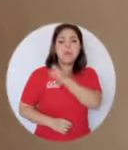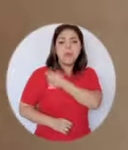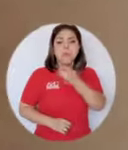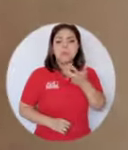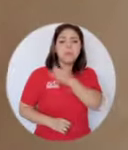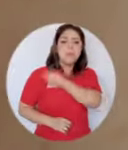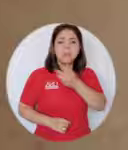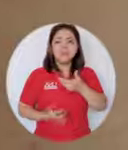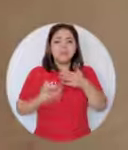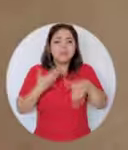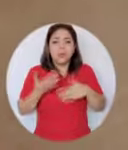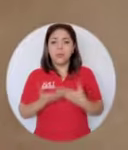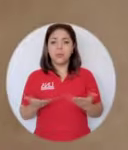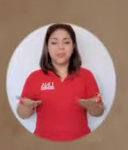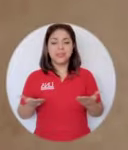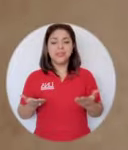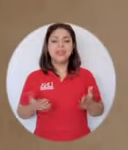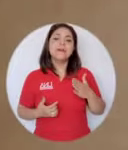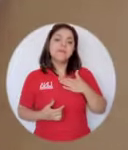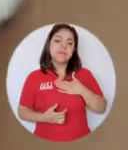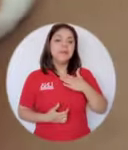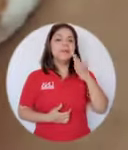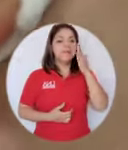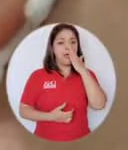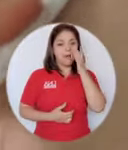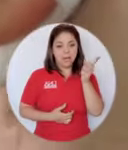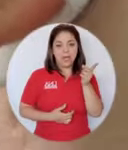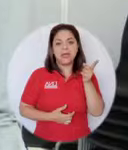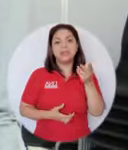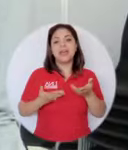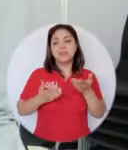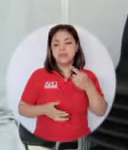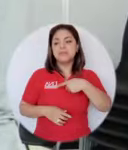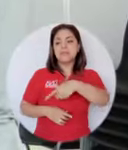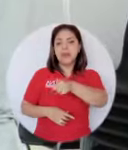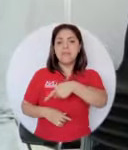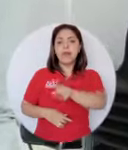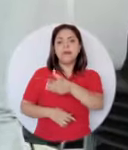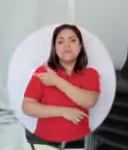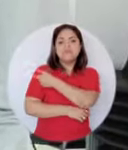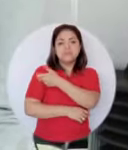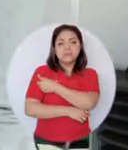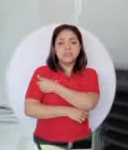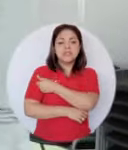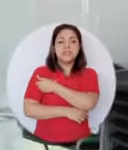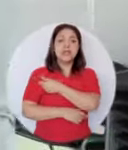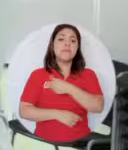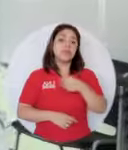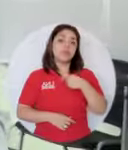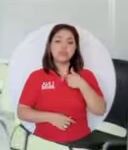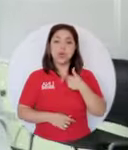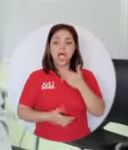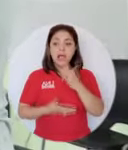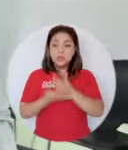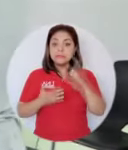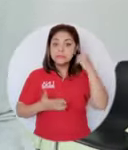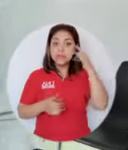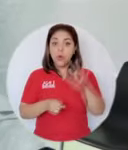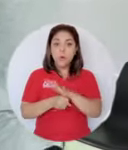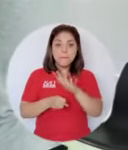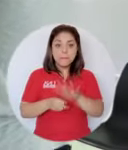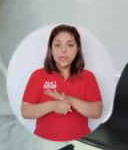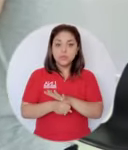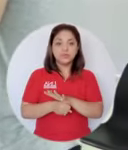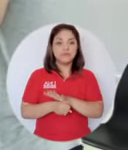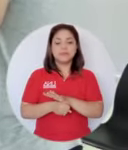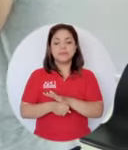todo. Exacto. Y contra algunas cosas no. Probablemente mi mamá creyó que sí, pero como éramos tantos, se confundió y me enfermé